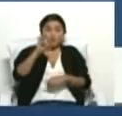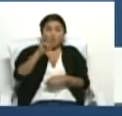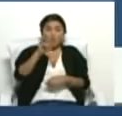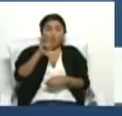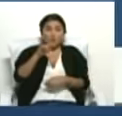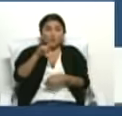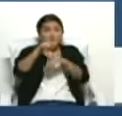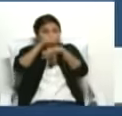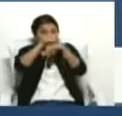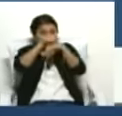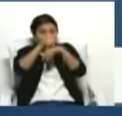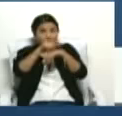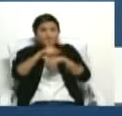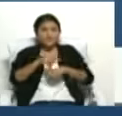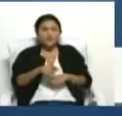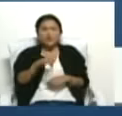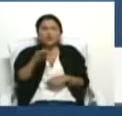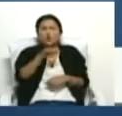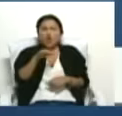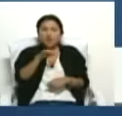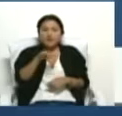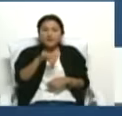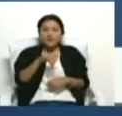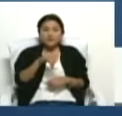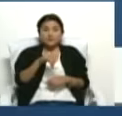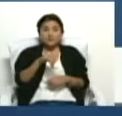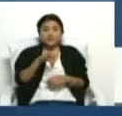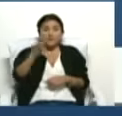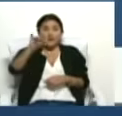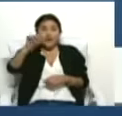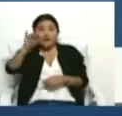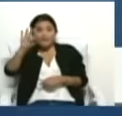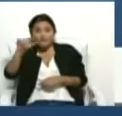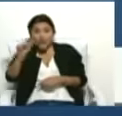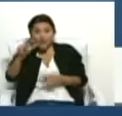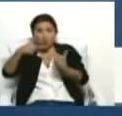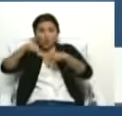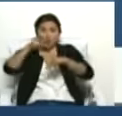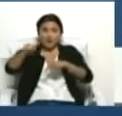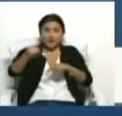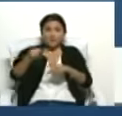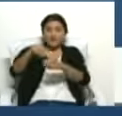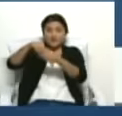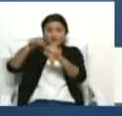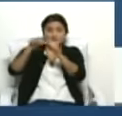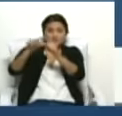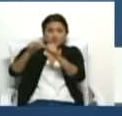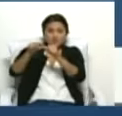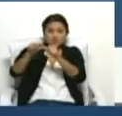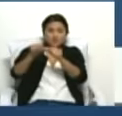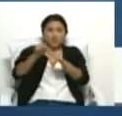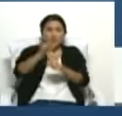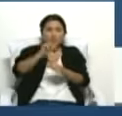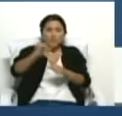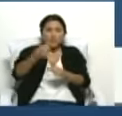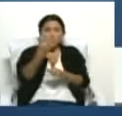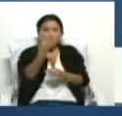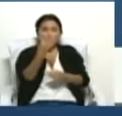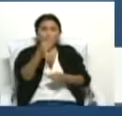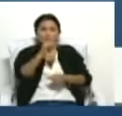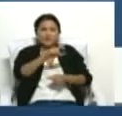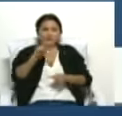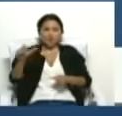este lunes, en la localidad de Rafah, donde se asesinan unos 1.4 millones de